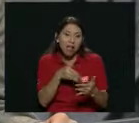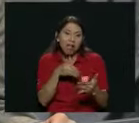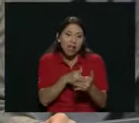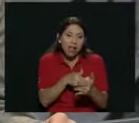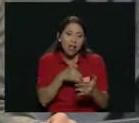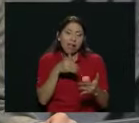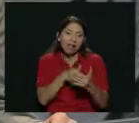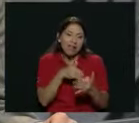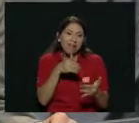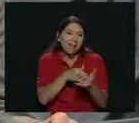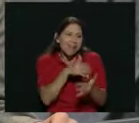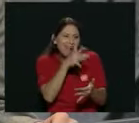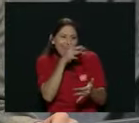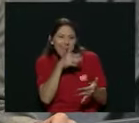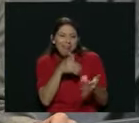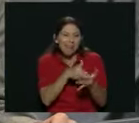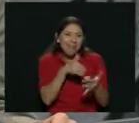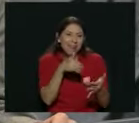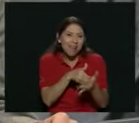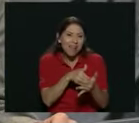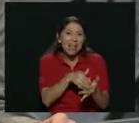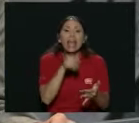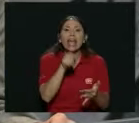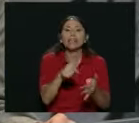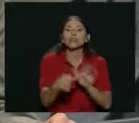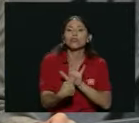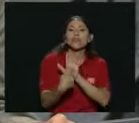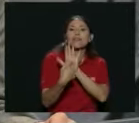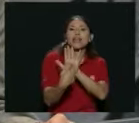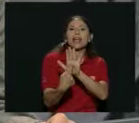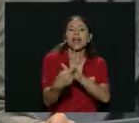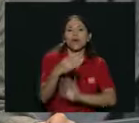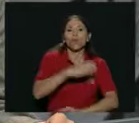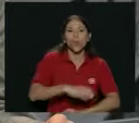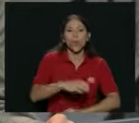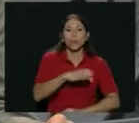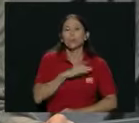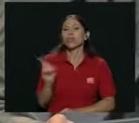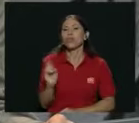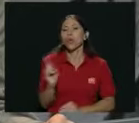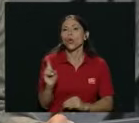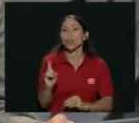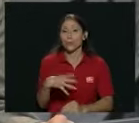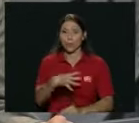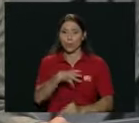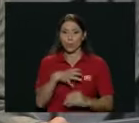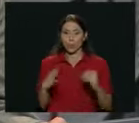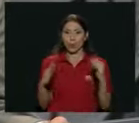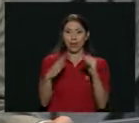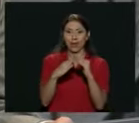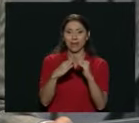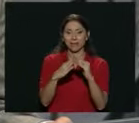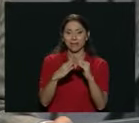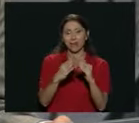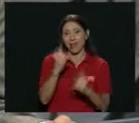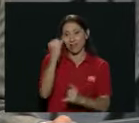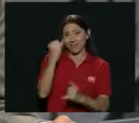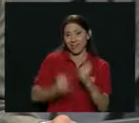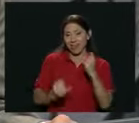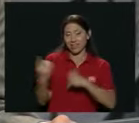infantil. Eso lo que refleja es un comportamiento de hogar al final del día.